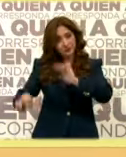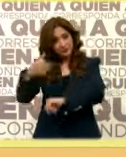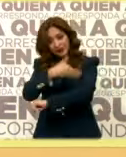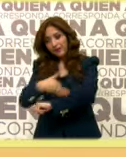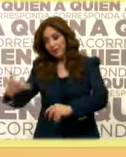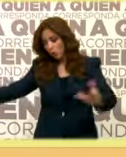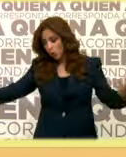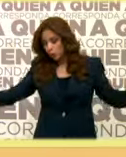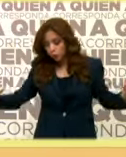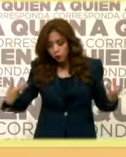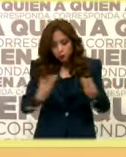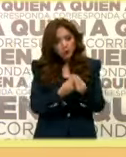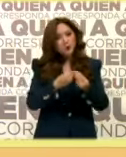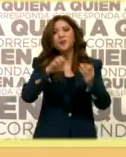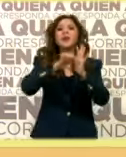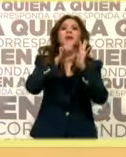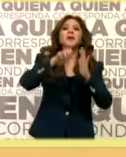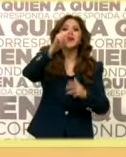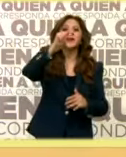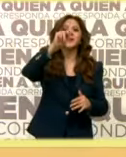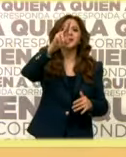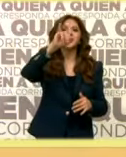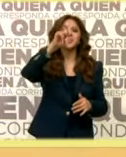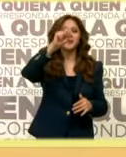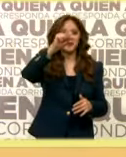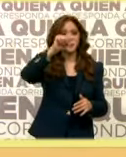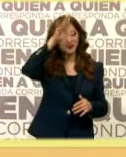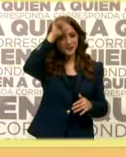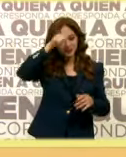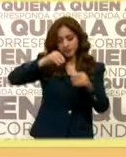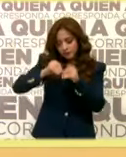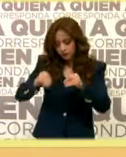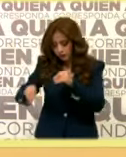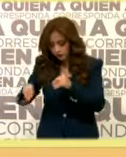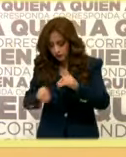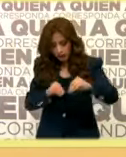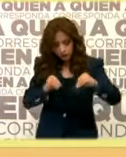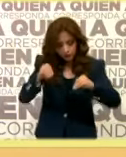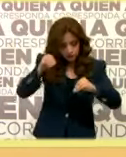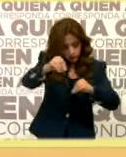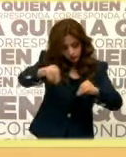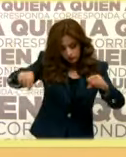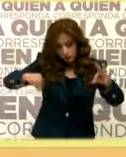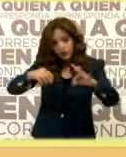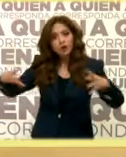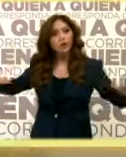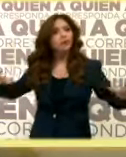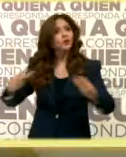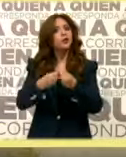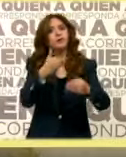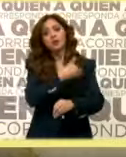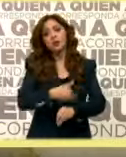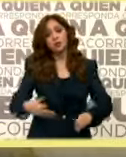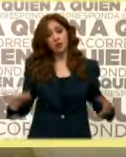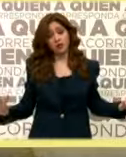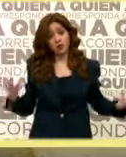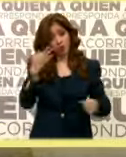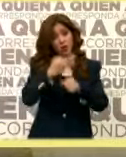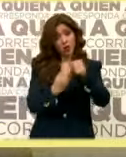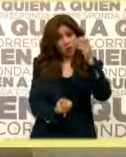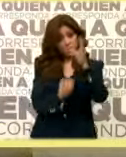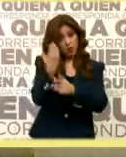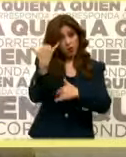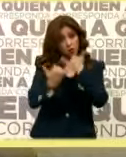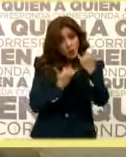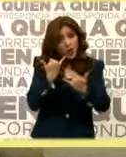así de sencillo. Un turista, ya conviven, ¿eh? Y con los juegos que ya tienen, padrísimo. ¿Qué? ¿Hay muchas novedades ahora, Covadonga?